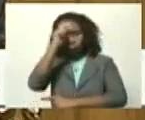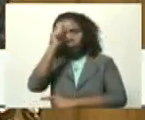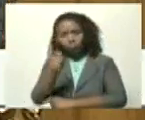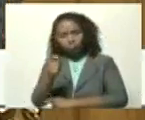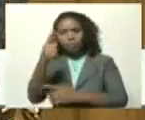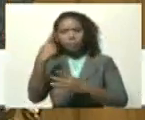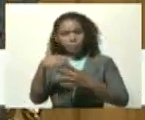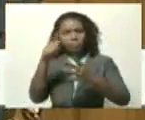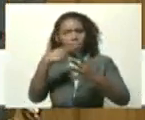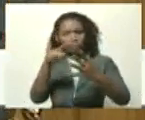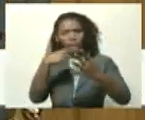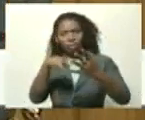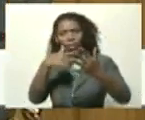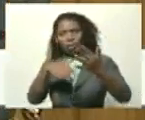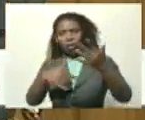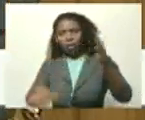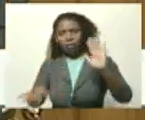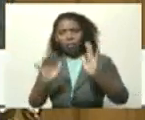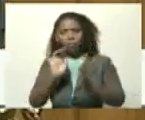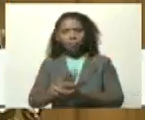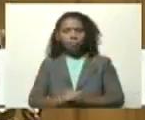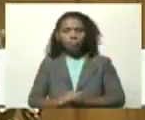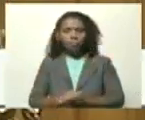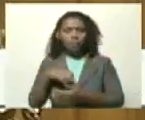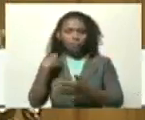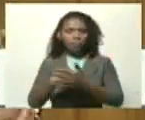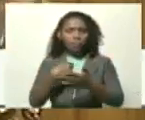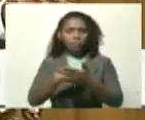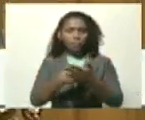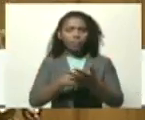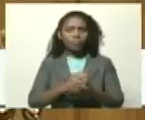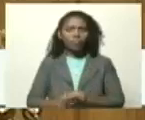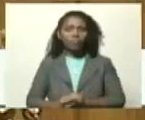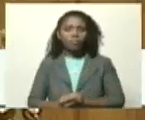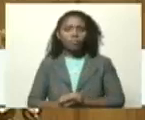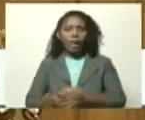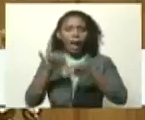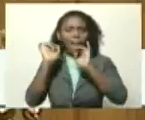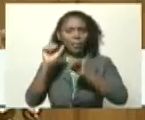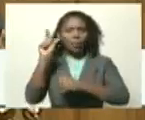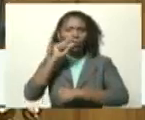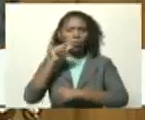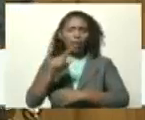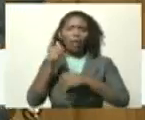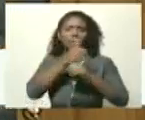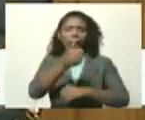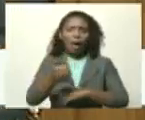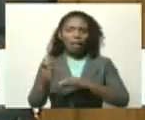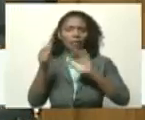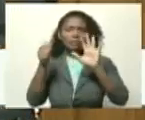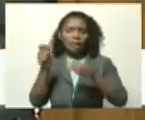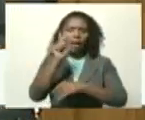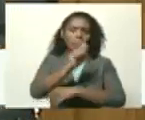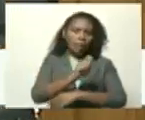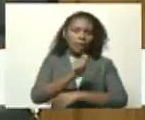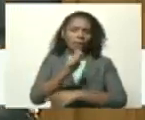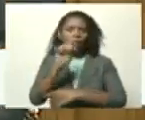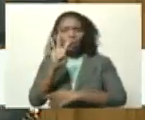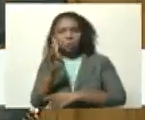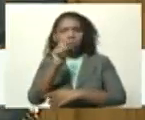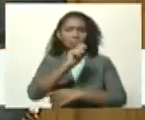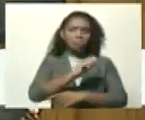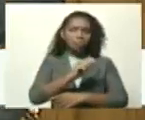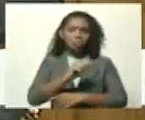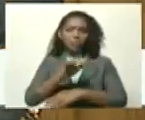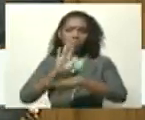reconocimiento, no sé qué, reconocemos la lucha, no sé qué cosa. Es el mismo tweet cada 6 meses, cada 4 meses. Llaman